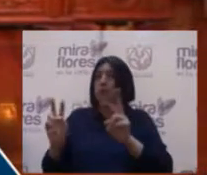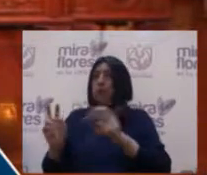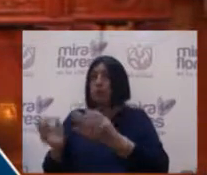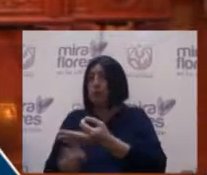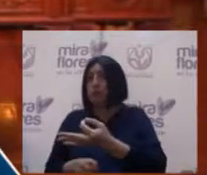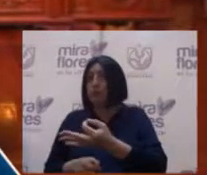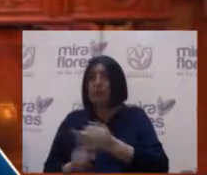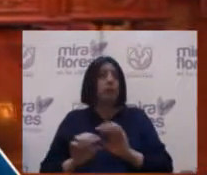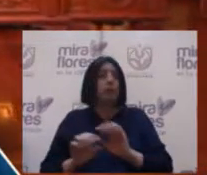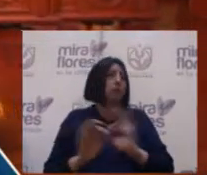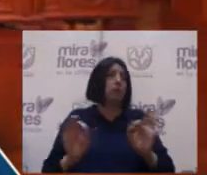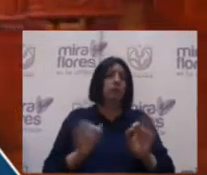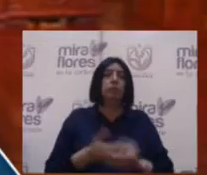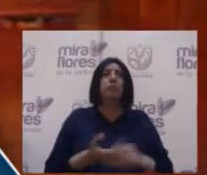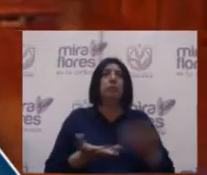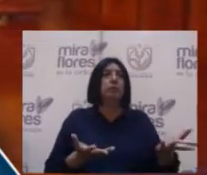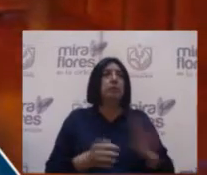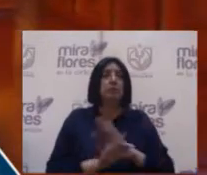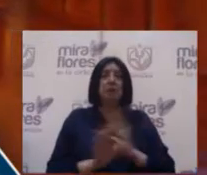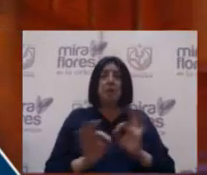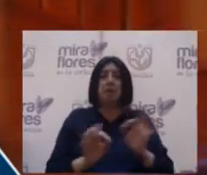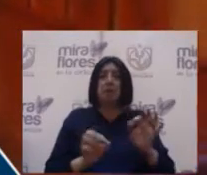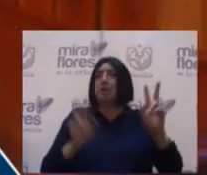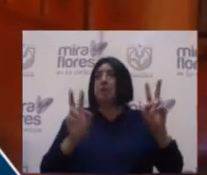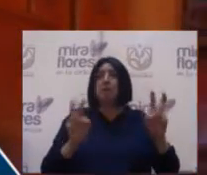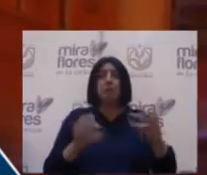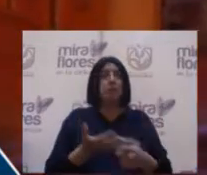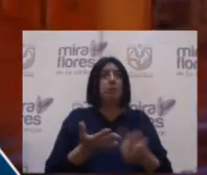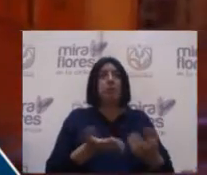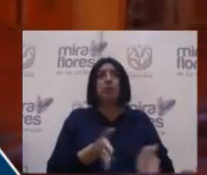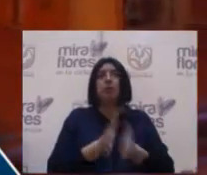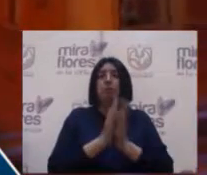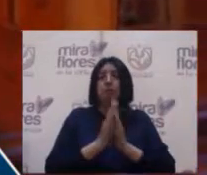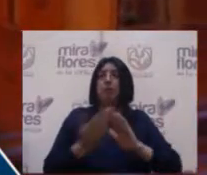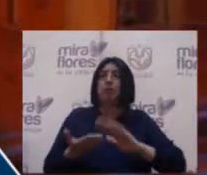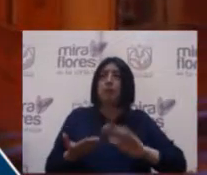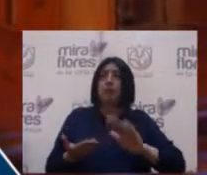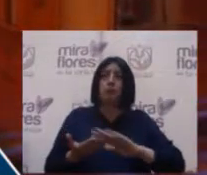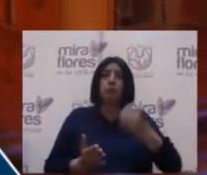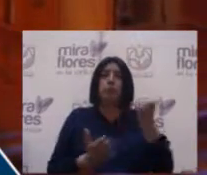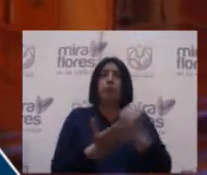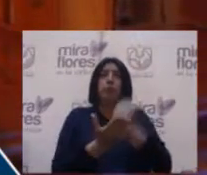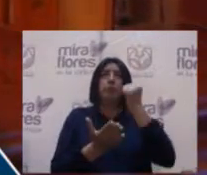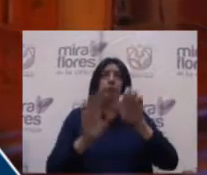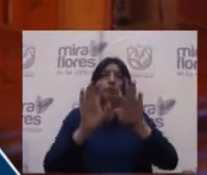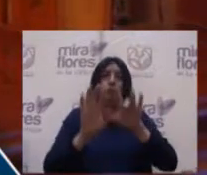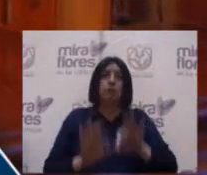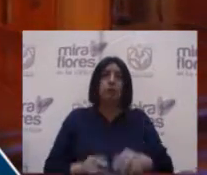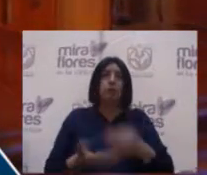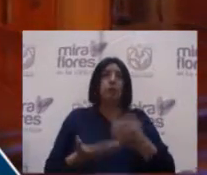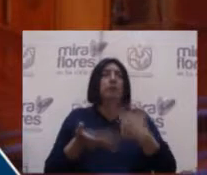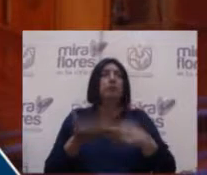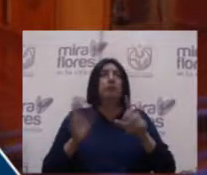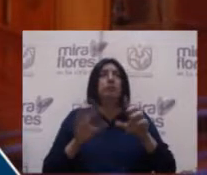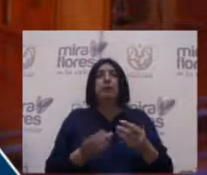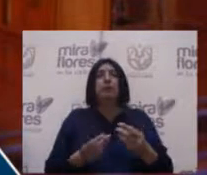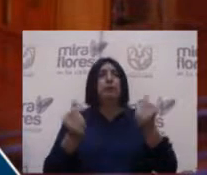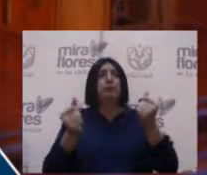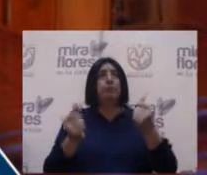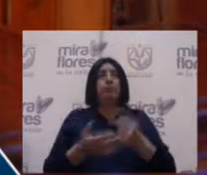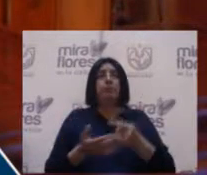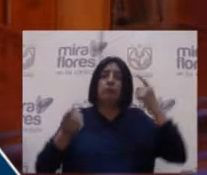tratar, ¿verdad? Es todo, señor alcalde. No habiendo más temas que tratar, voy a pedir la exoneración de la aprobación del acta para la ejecución inmediata